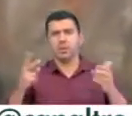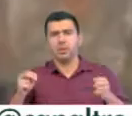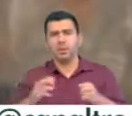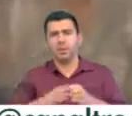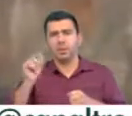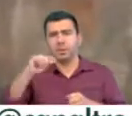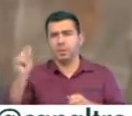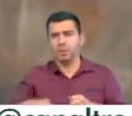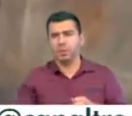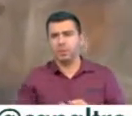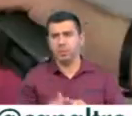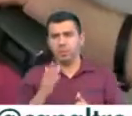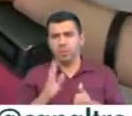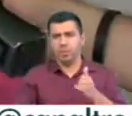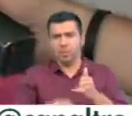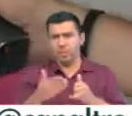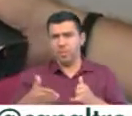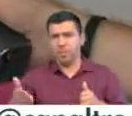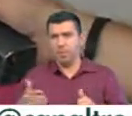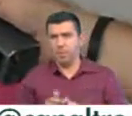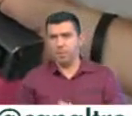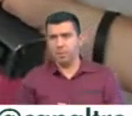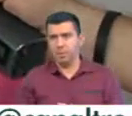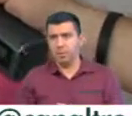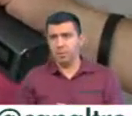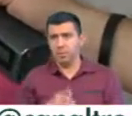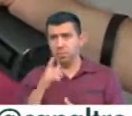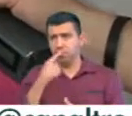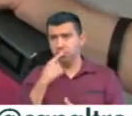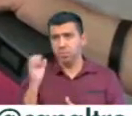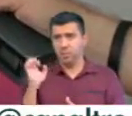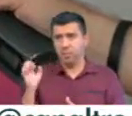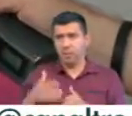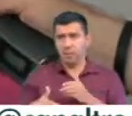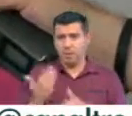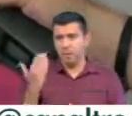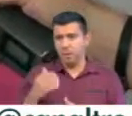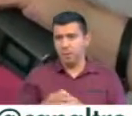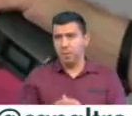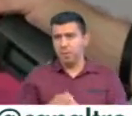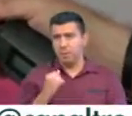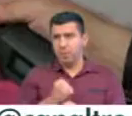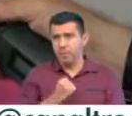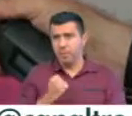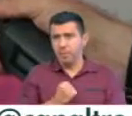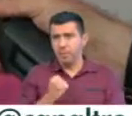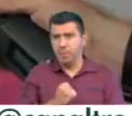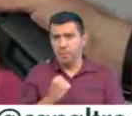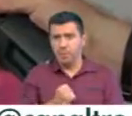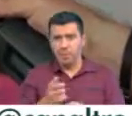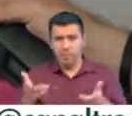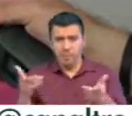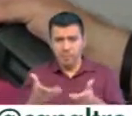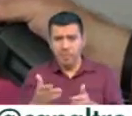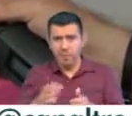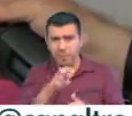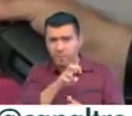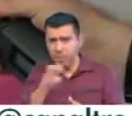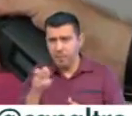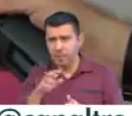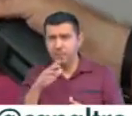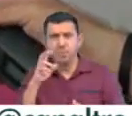menores. Desde el mes de febrero estamos trabajando y apuntando a que todos los niños del norte de Santander estén vacunados.